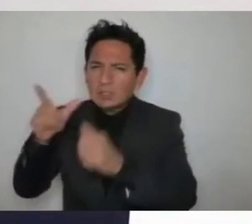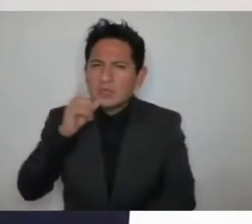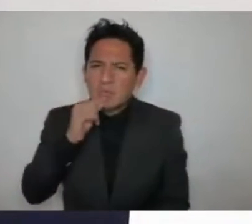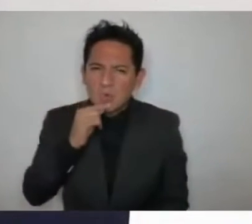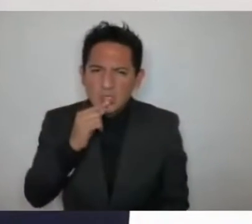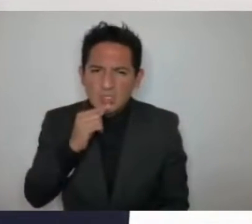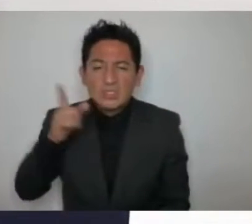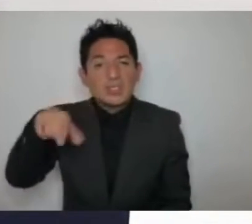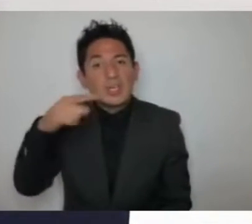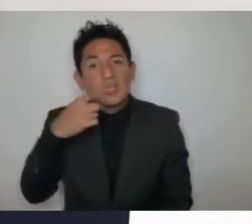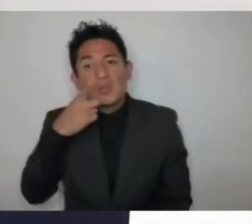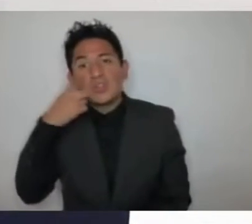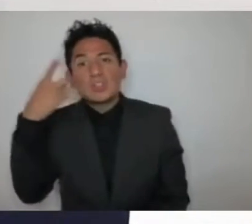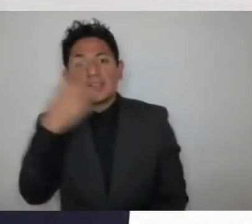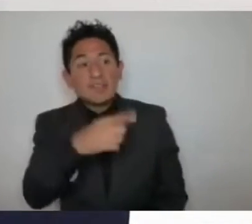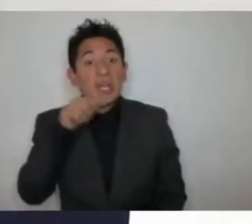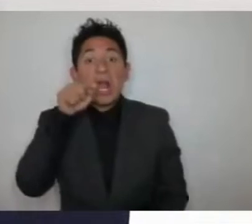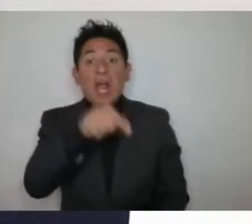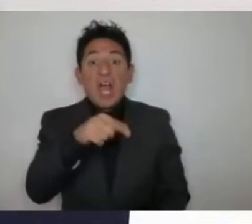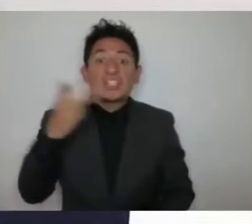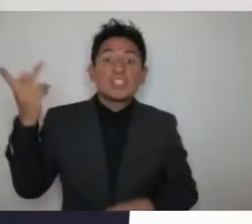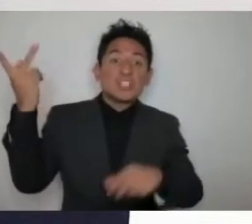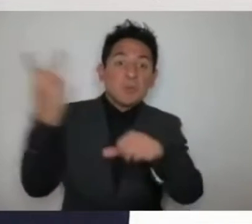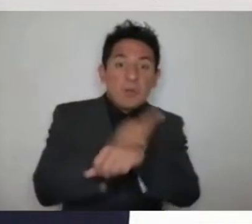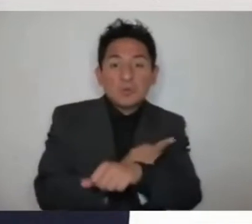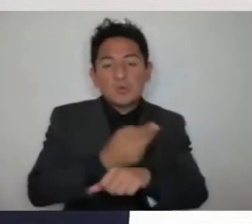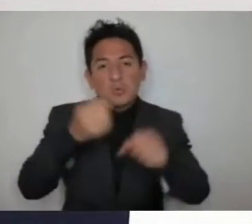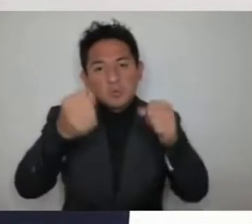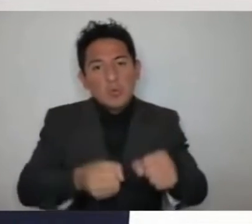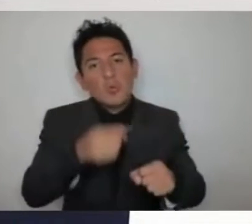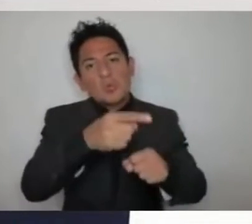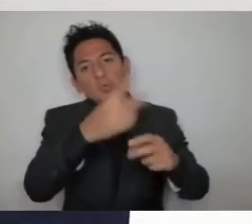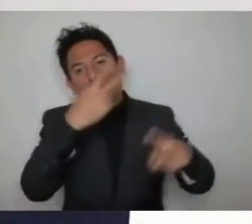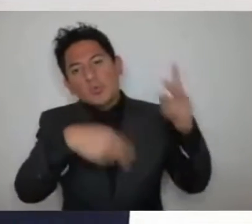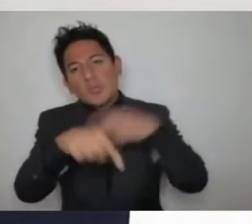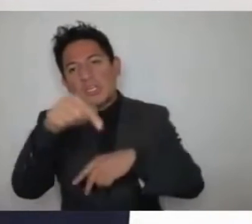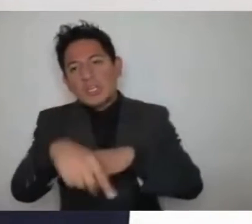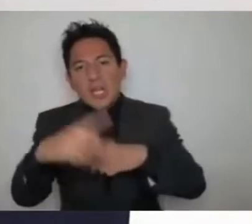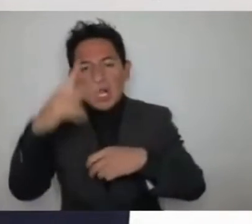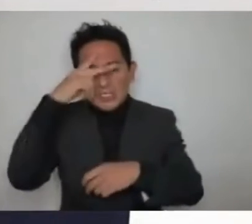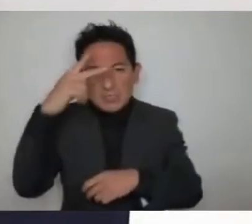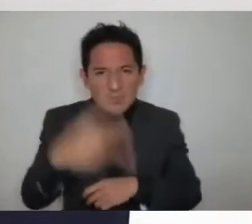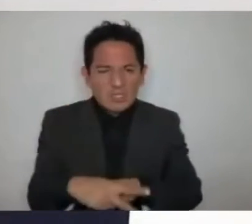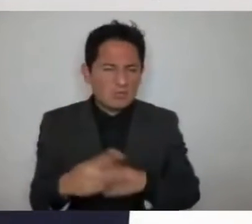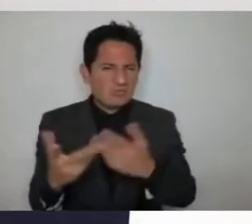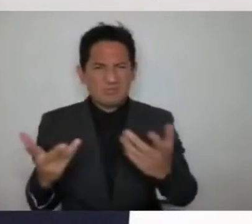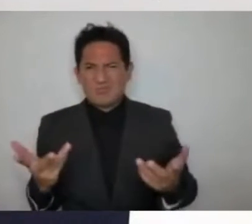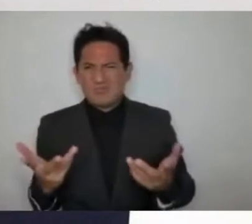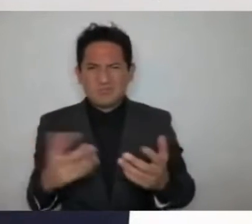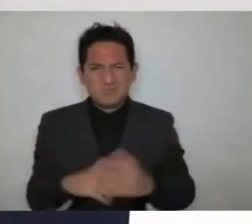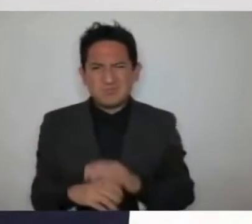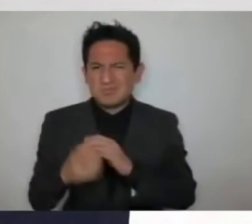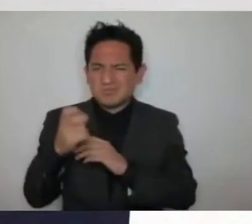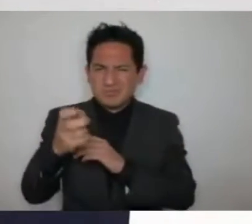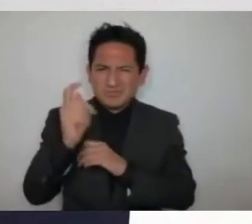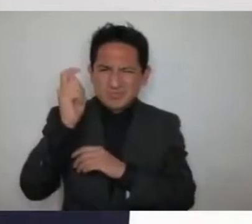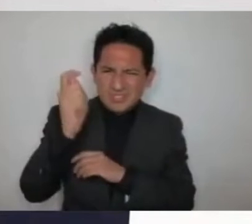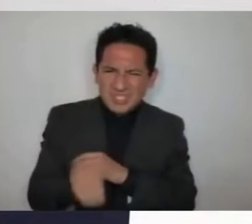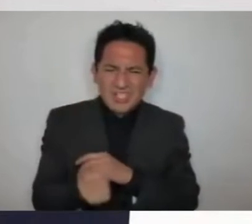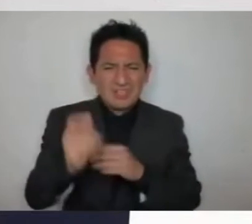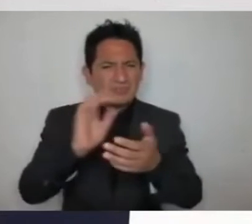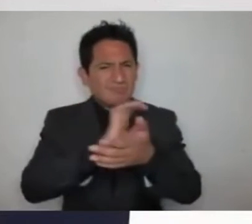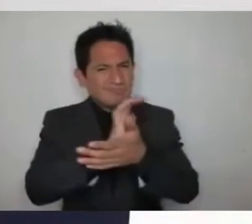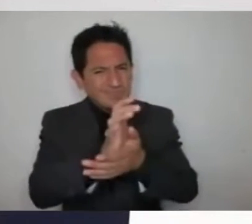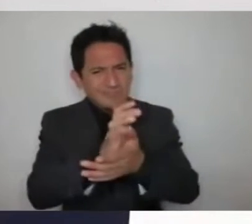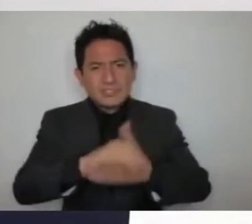llegado al país no no nos da cuenta de de una finalidad muy asociada a un motivo de discriminación o cuando cuando se escucha eh se se se observa